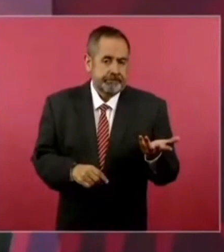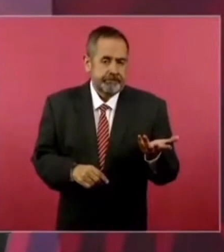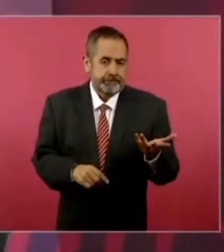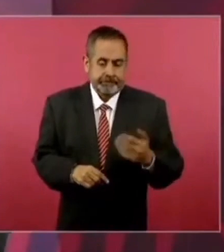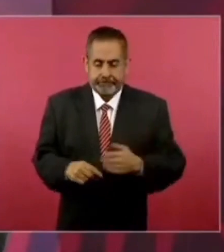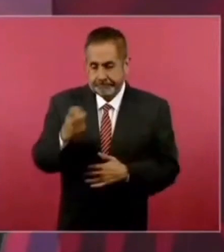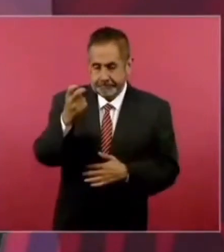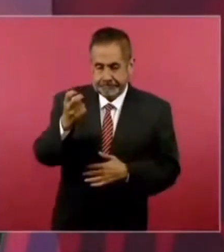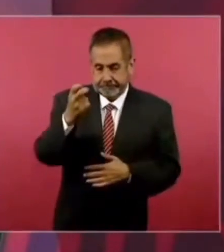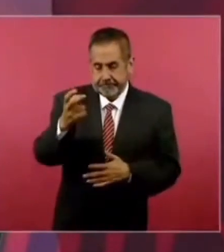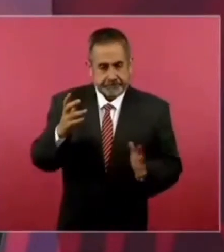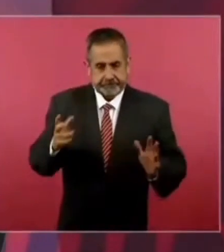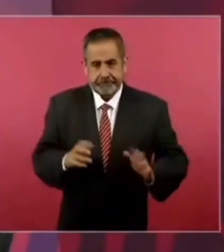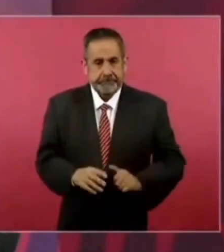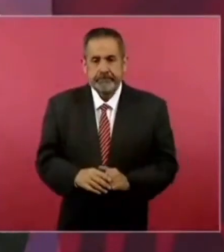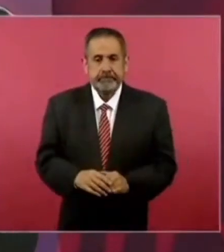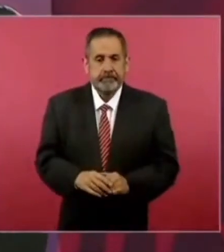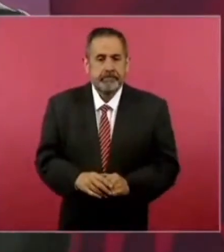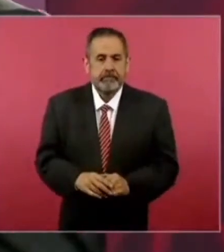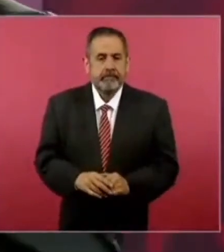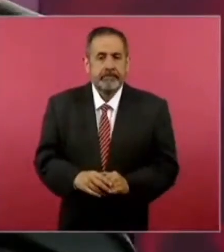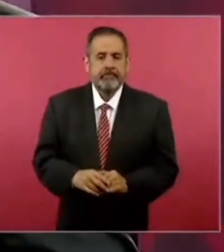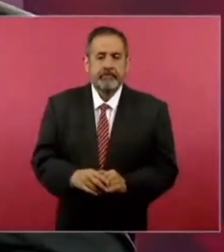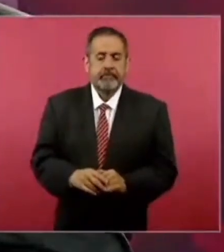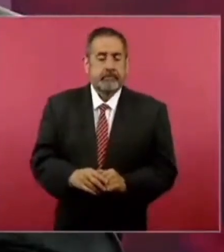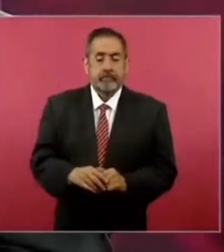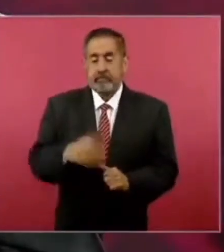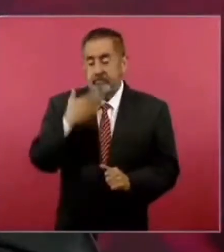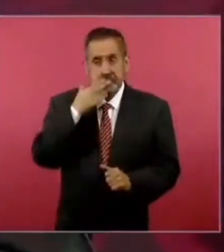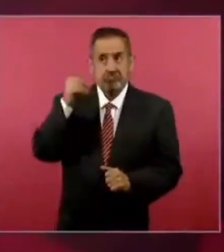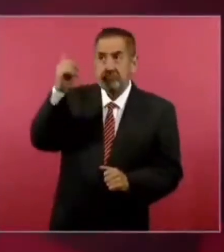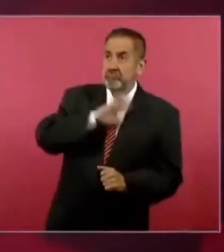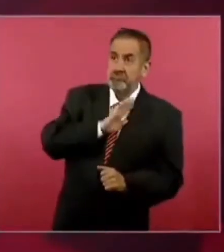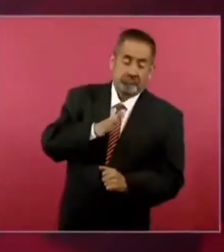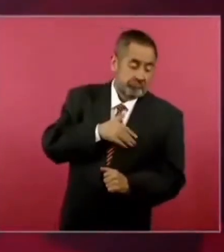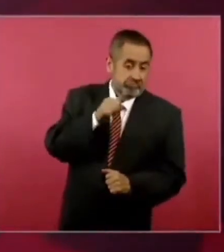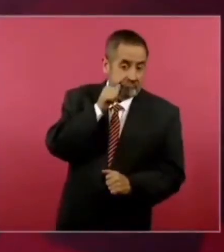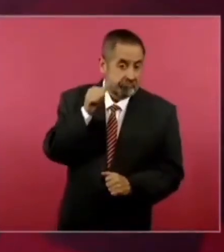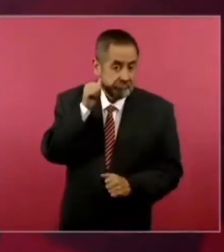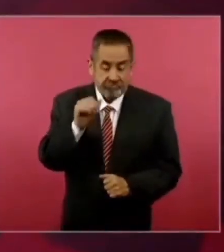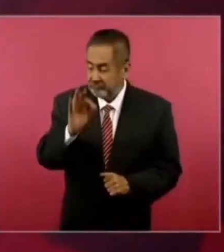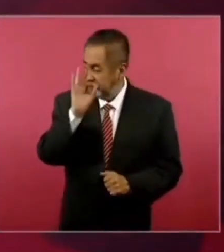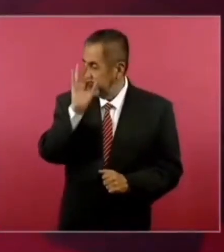Por eso fue muy bueno lo de España de ayer. Muy bueno.